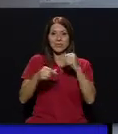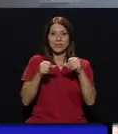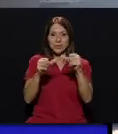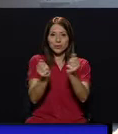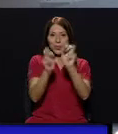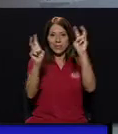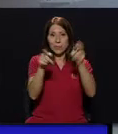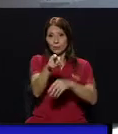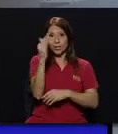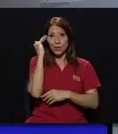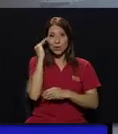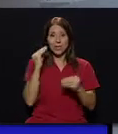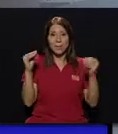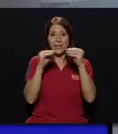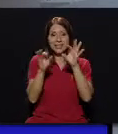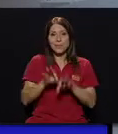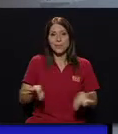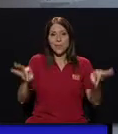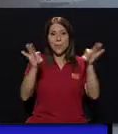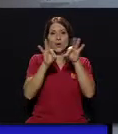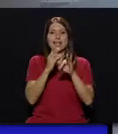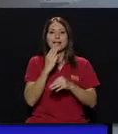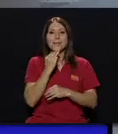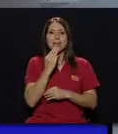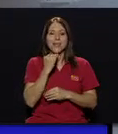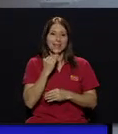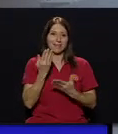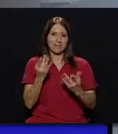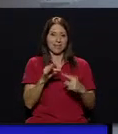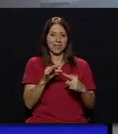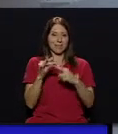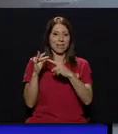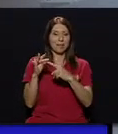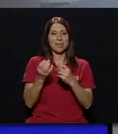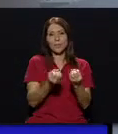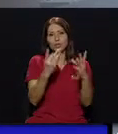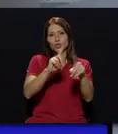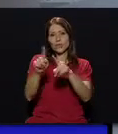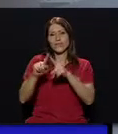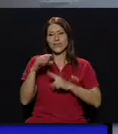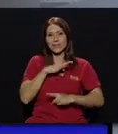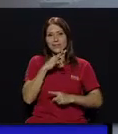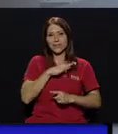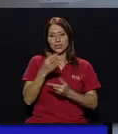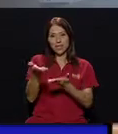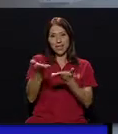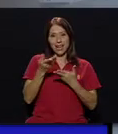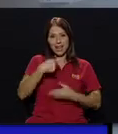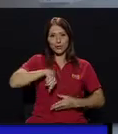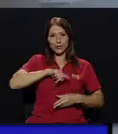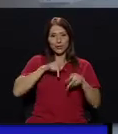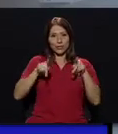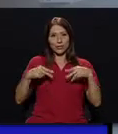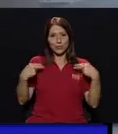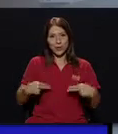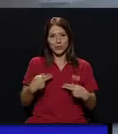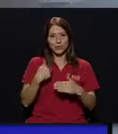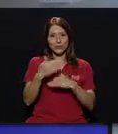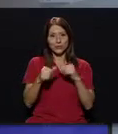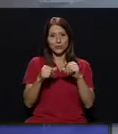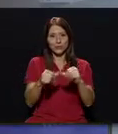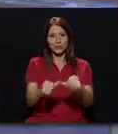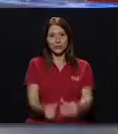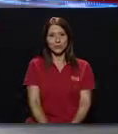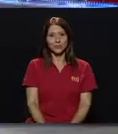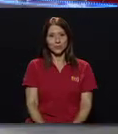tema para que usted conozca más sobre la importancia de la producción de la miel y sobre todo los múltiples beneficios que nos trae a nosotros los seres humanos. Ya